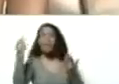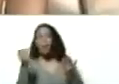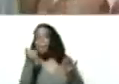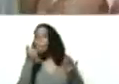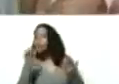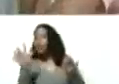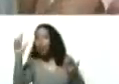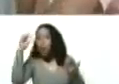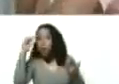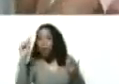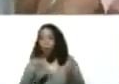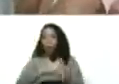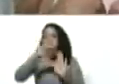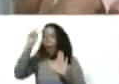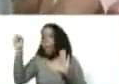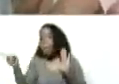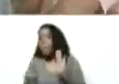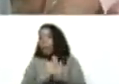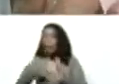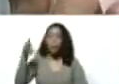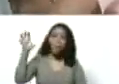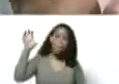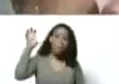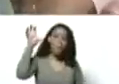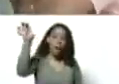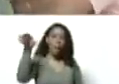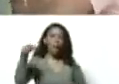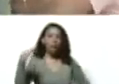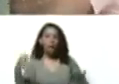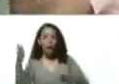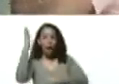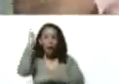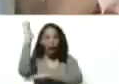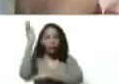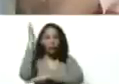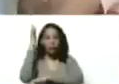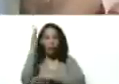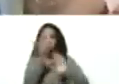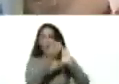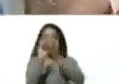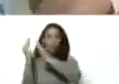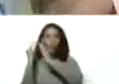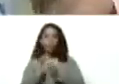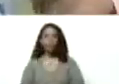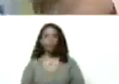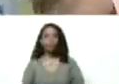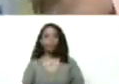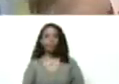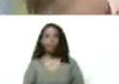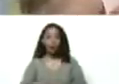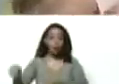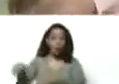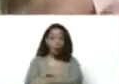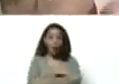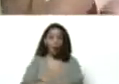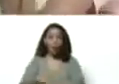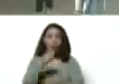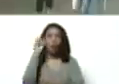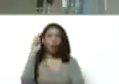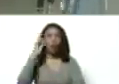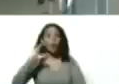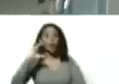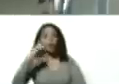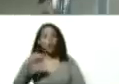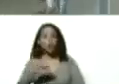se completa el mapa de asambleas en comunidad en calle en VCHE.